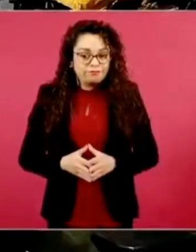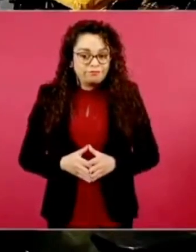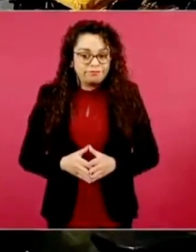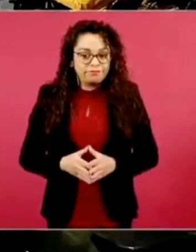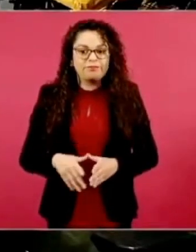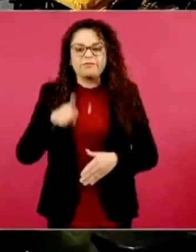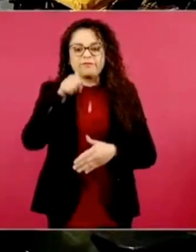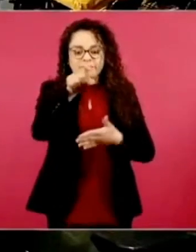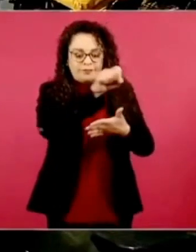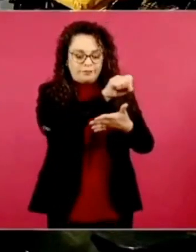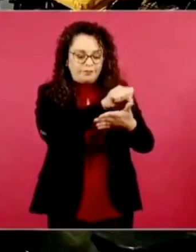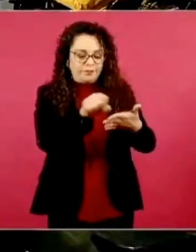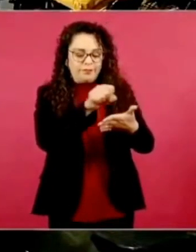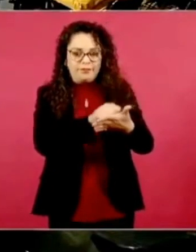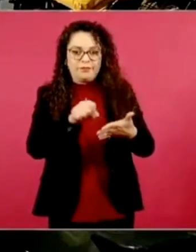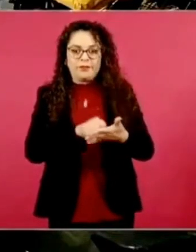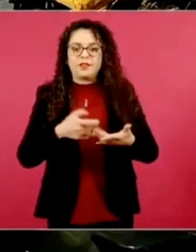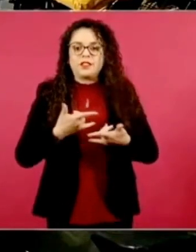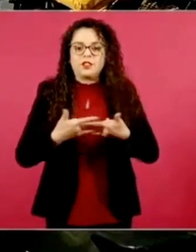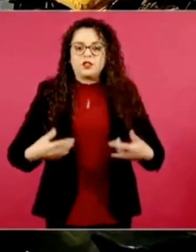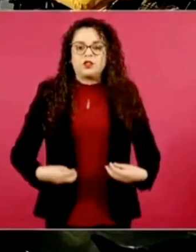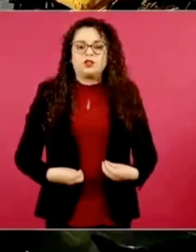de Terrazas?